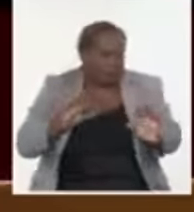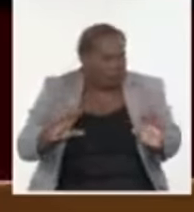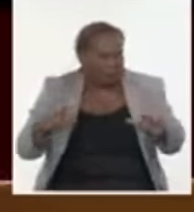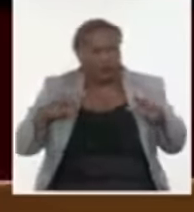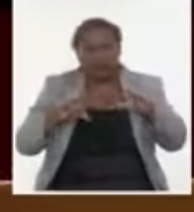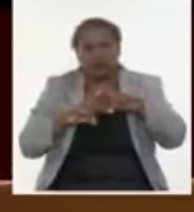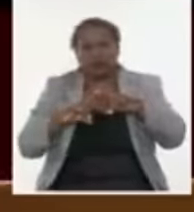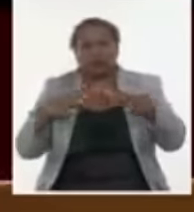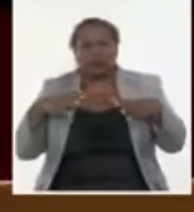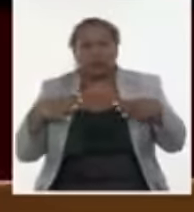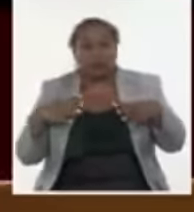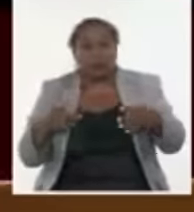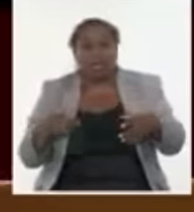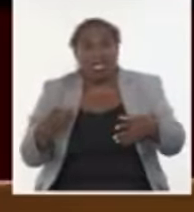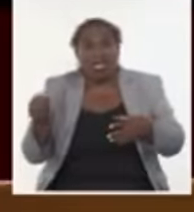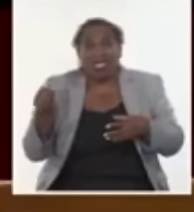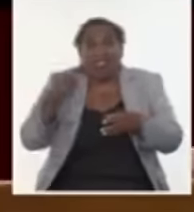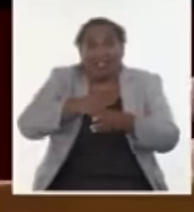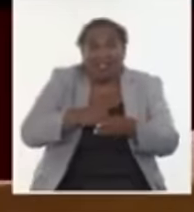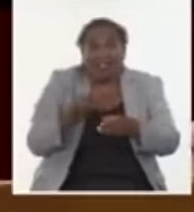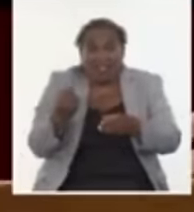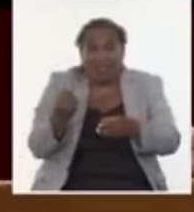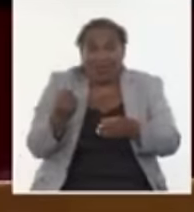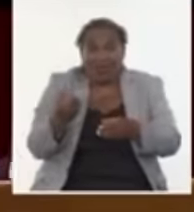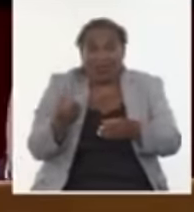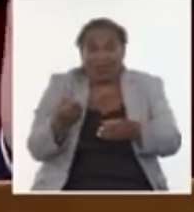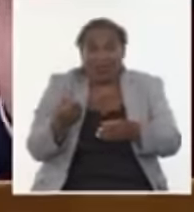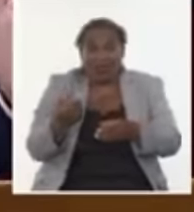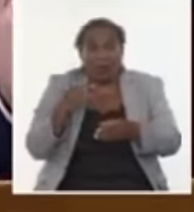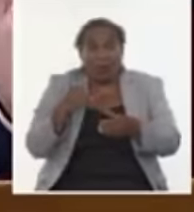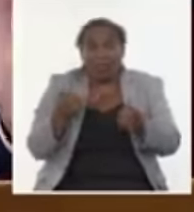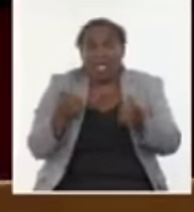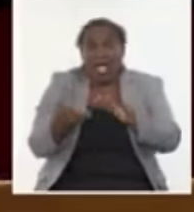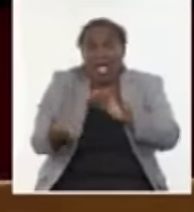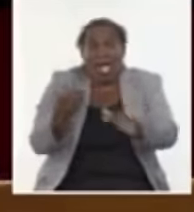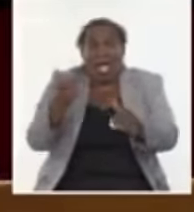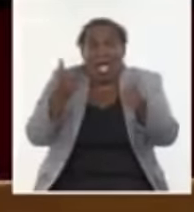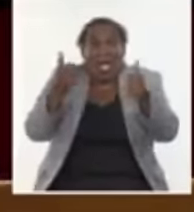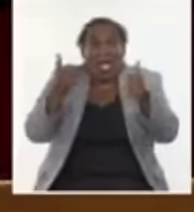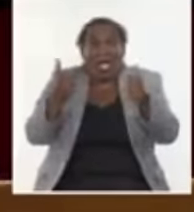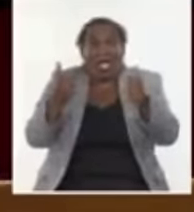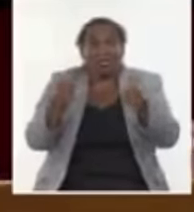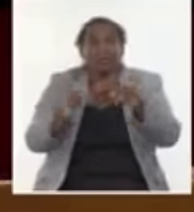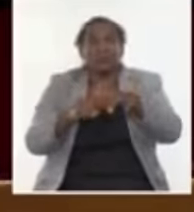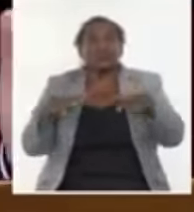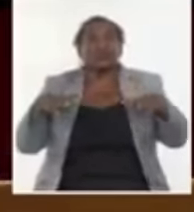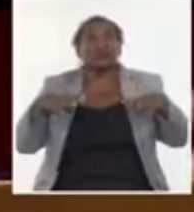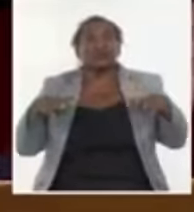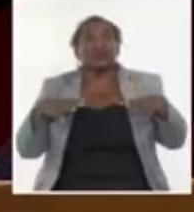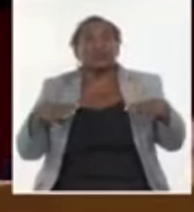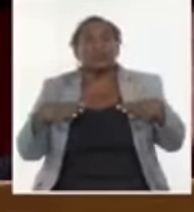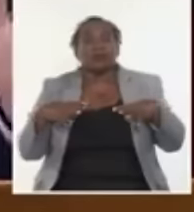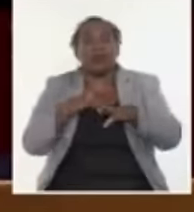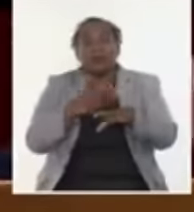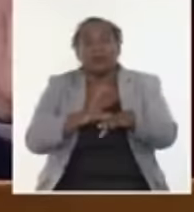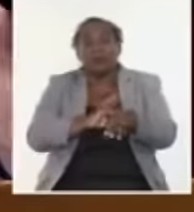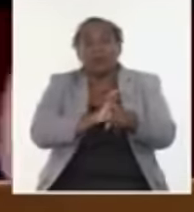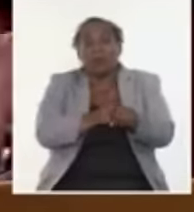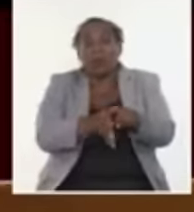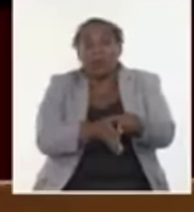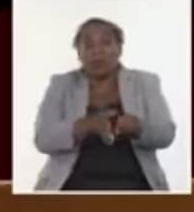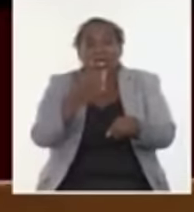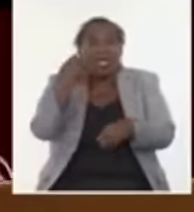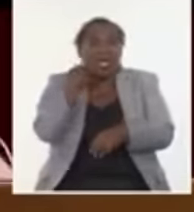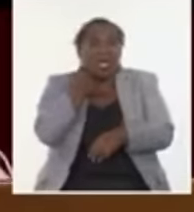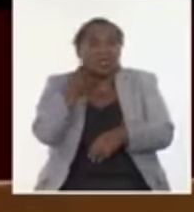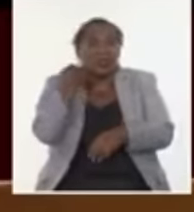gran generador, muestra una recuperación, es decir, el turismo, después de la pandemia, año tras año, ha